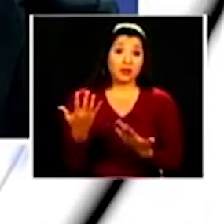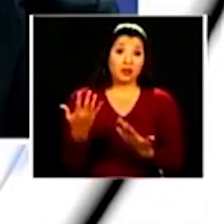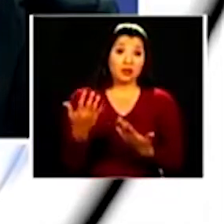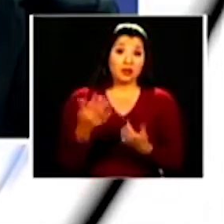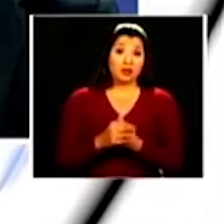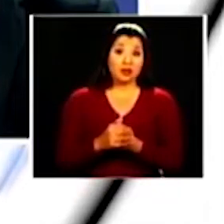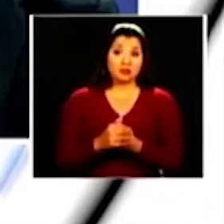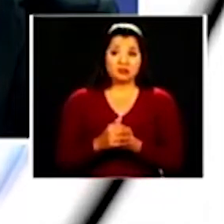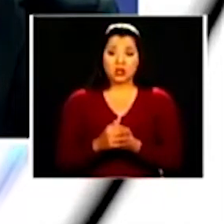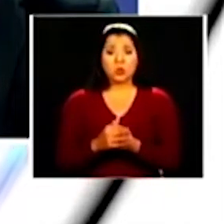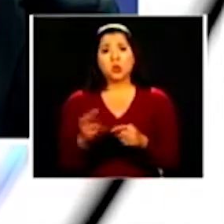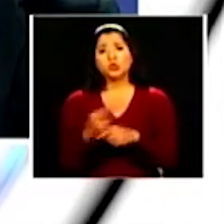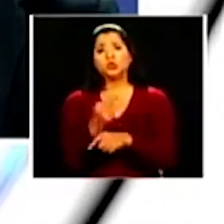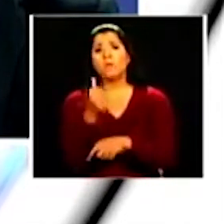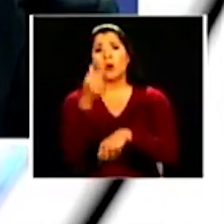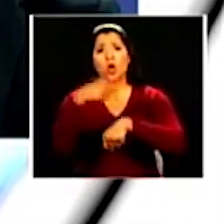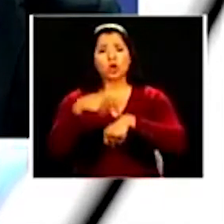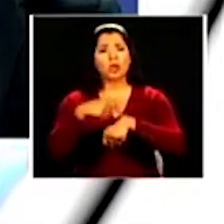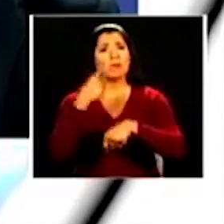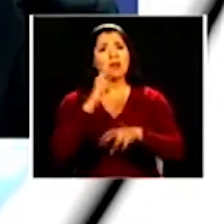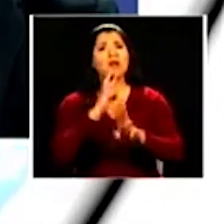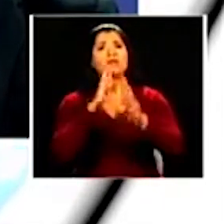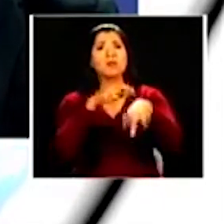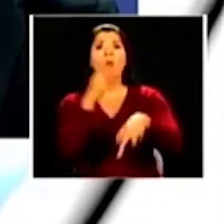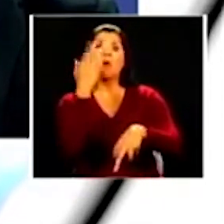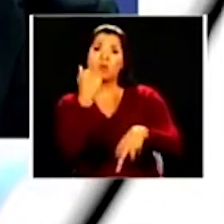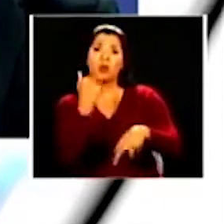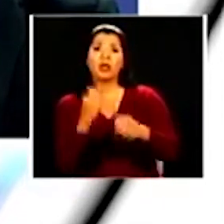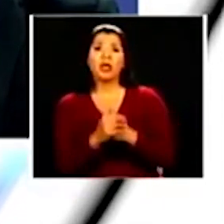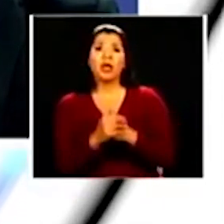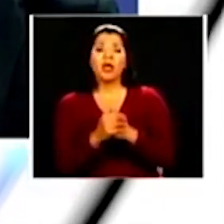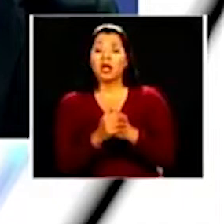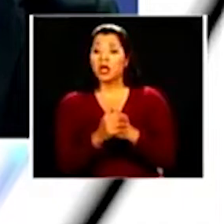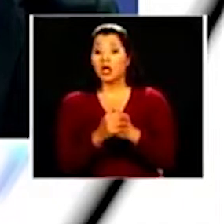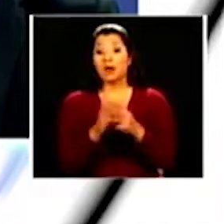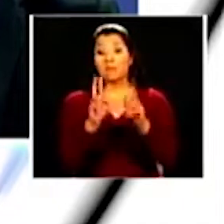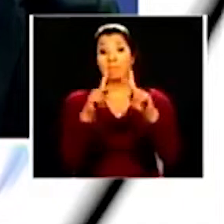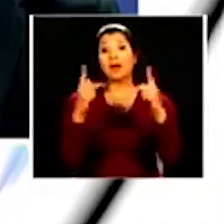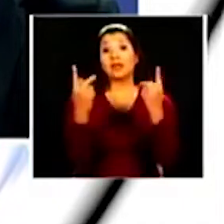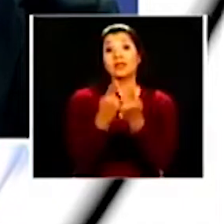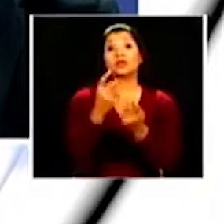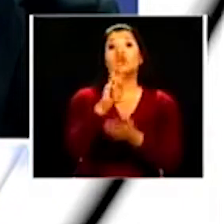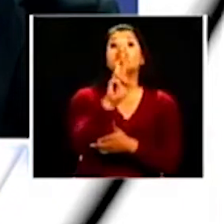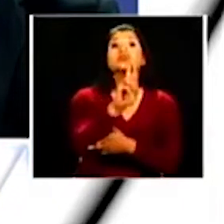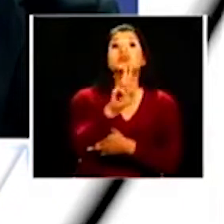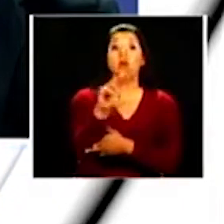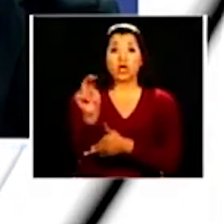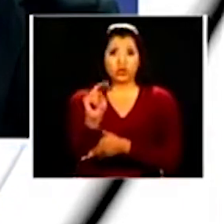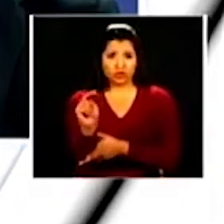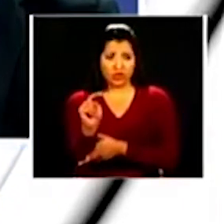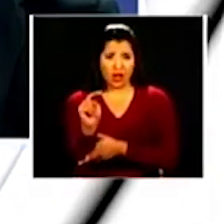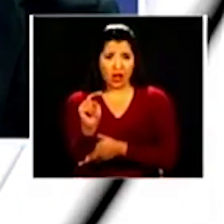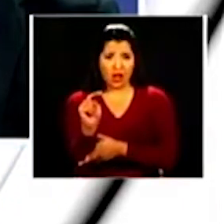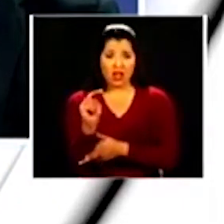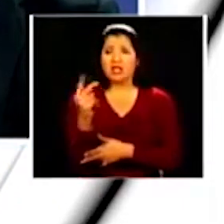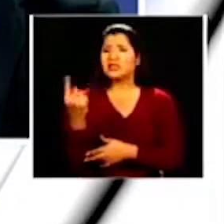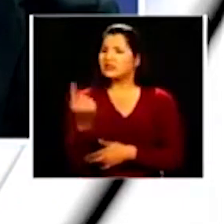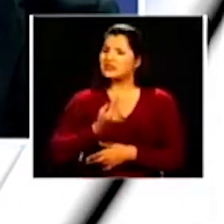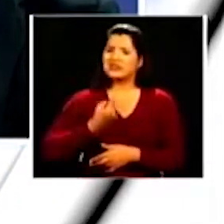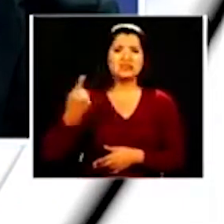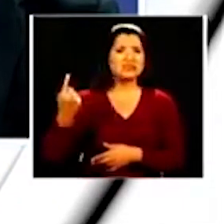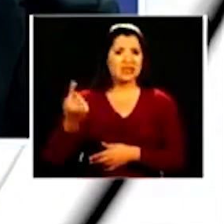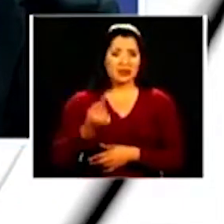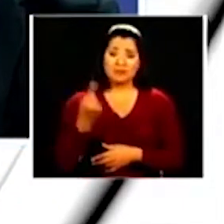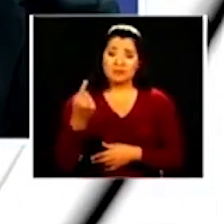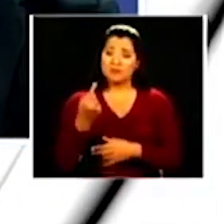mucho menos del tiempo porque básicamente estamos dentro del tiempo y el partido Restauración Nacional, como repito, históricamente incluso es de los